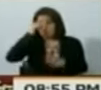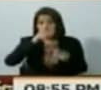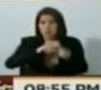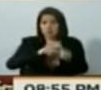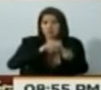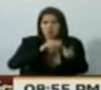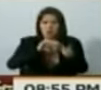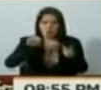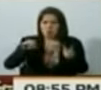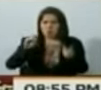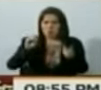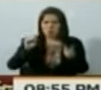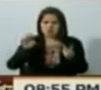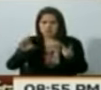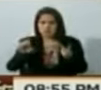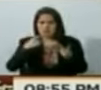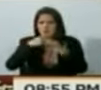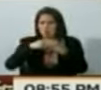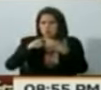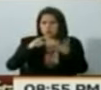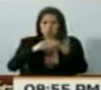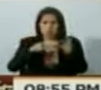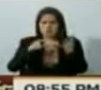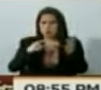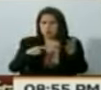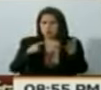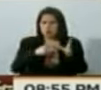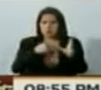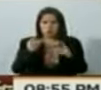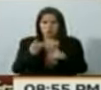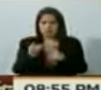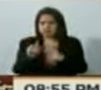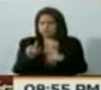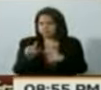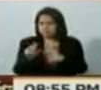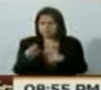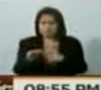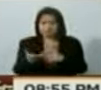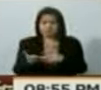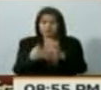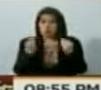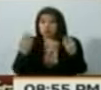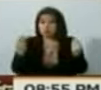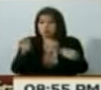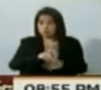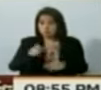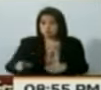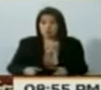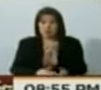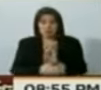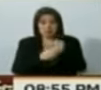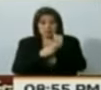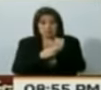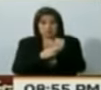David Smolaski, Carlos Vecchio, Juan Andrés Mejías, Gustavo Tarre, Roberto Patiño y no podía faltar